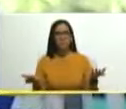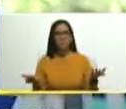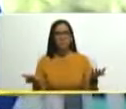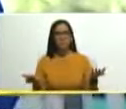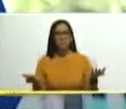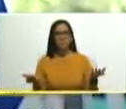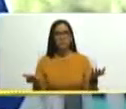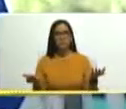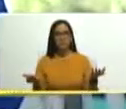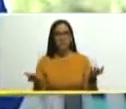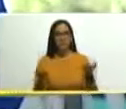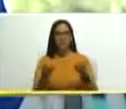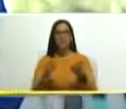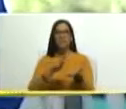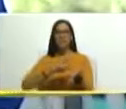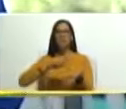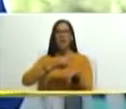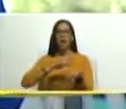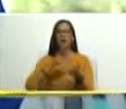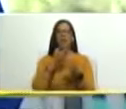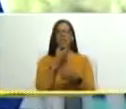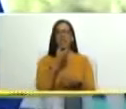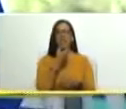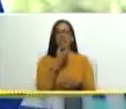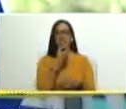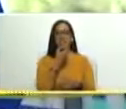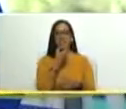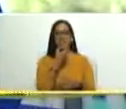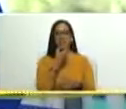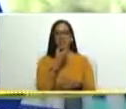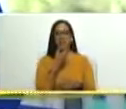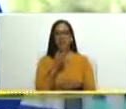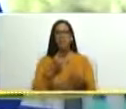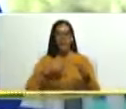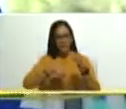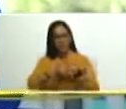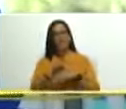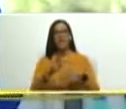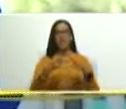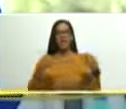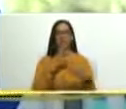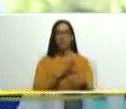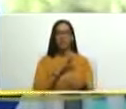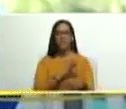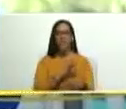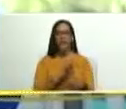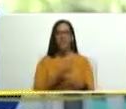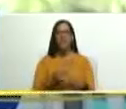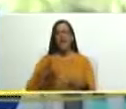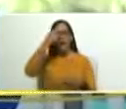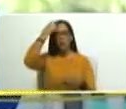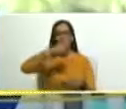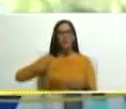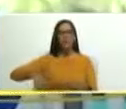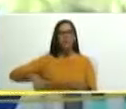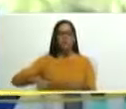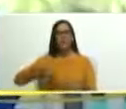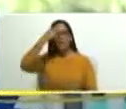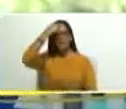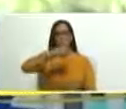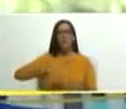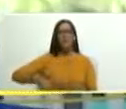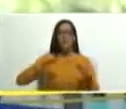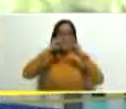Traduzcan esto al inglés que estoy diciendo, para que esto llegue por las redes sociales como está llegando al pueblo de Guyana, y el pueblo de